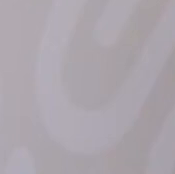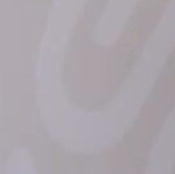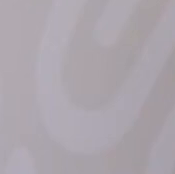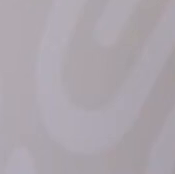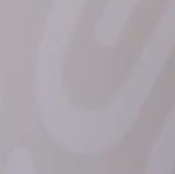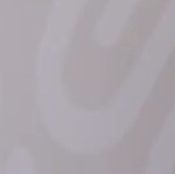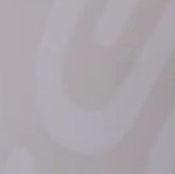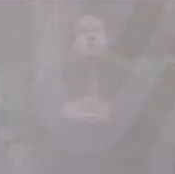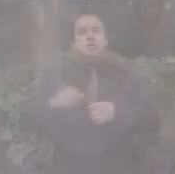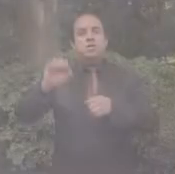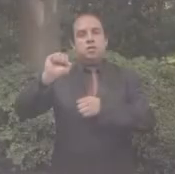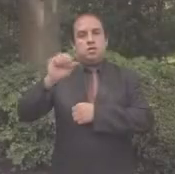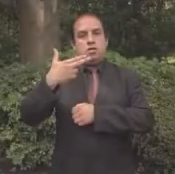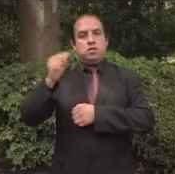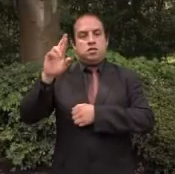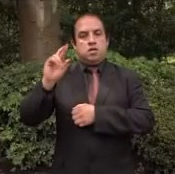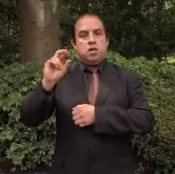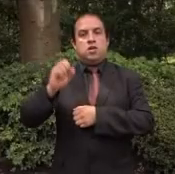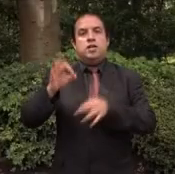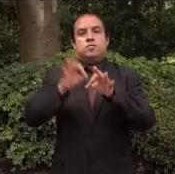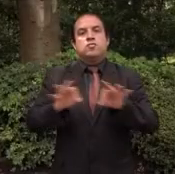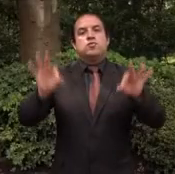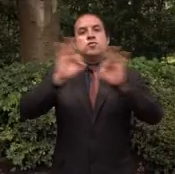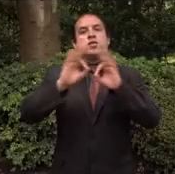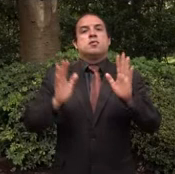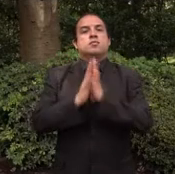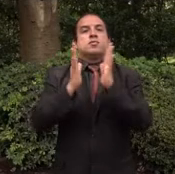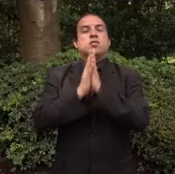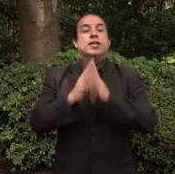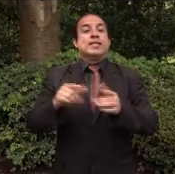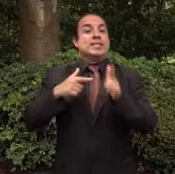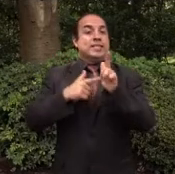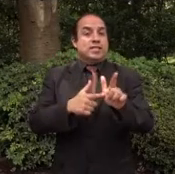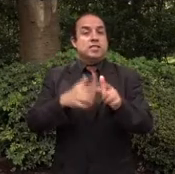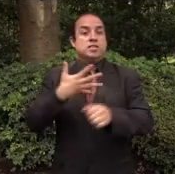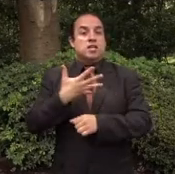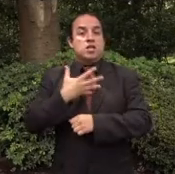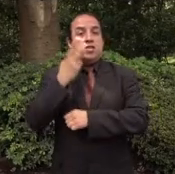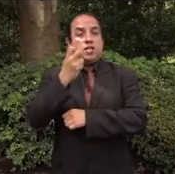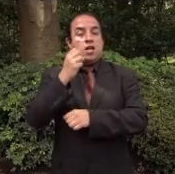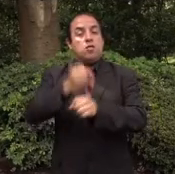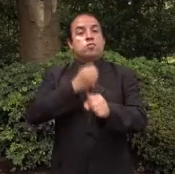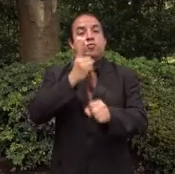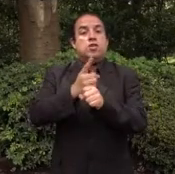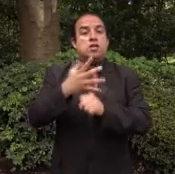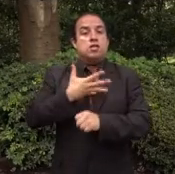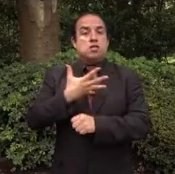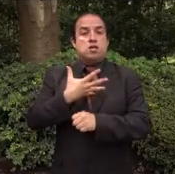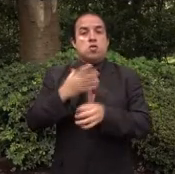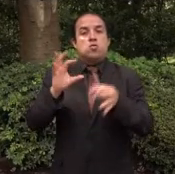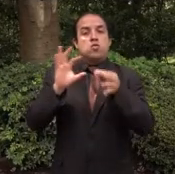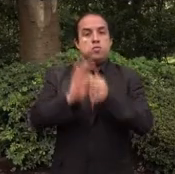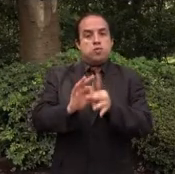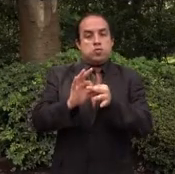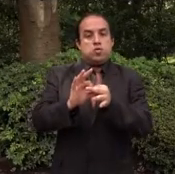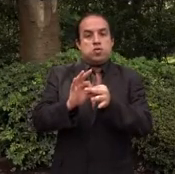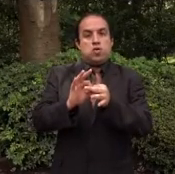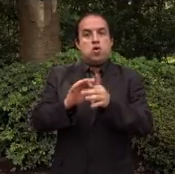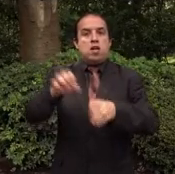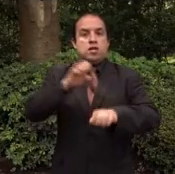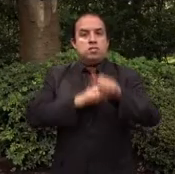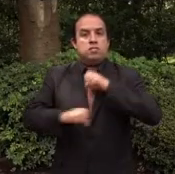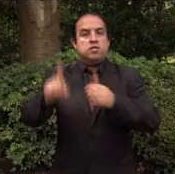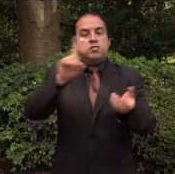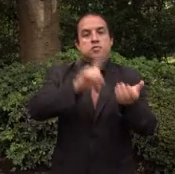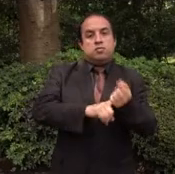la participación y seguir contando con esta oportunidad de tener un vínculo con la iniciativa privada que de